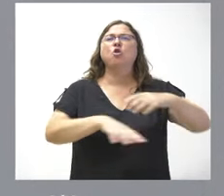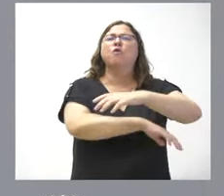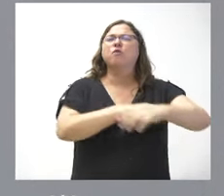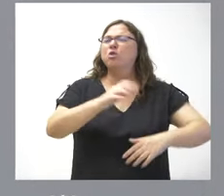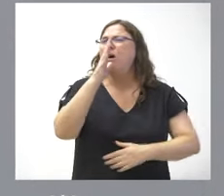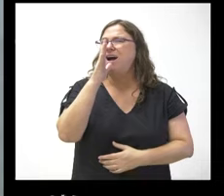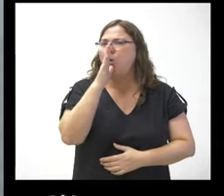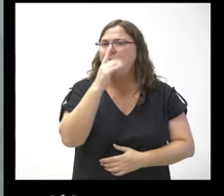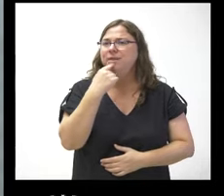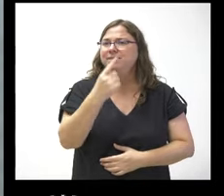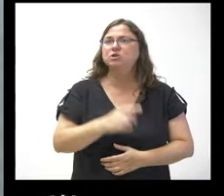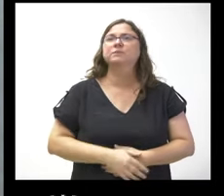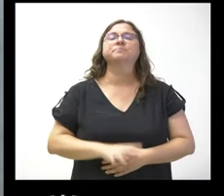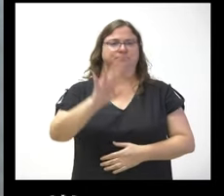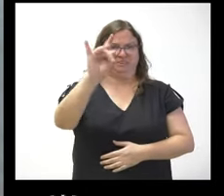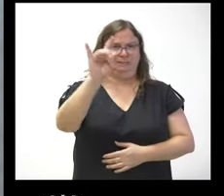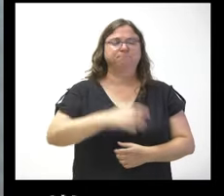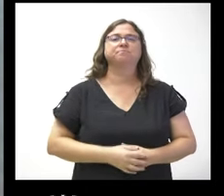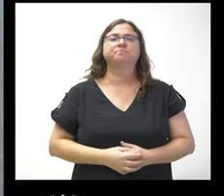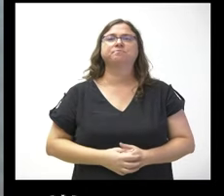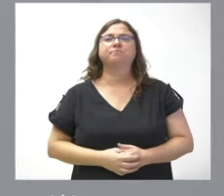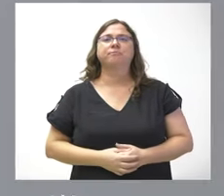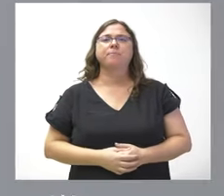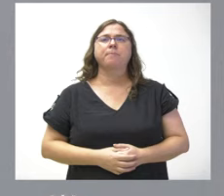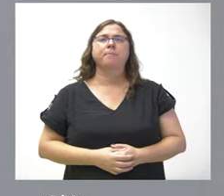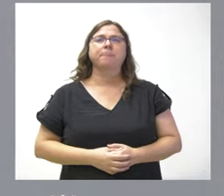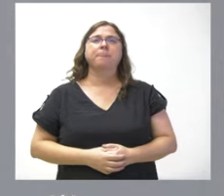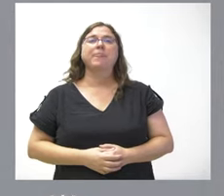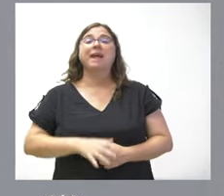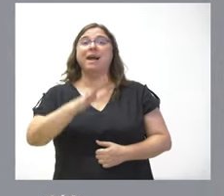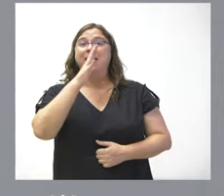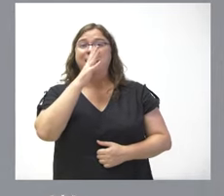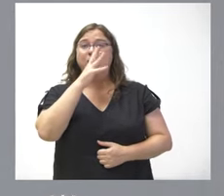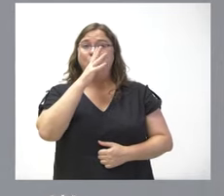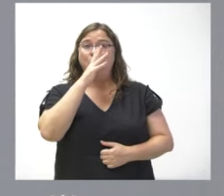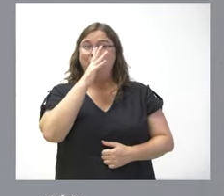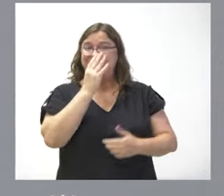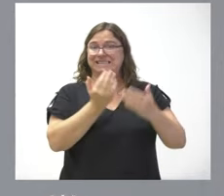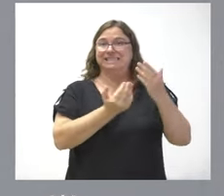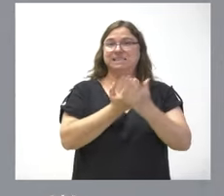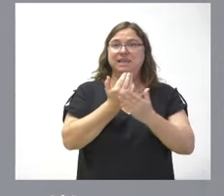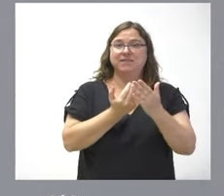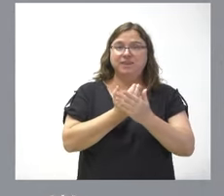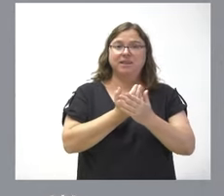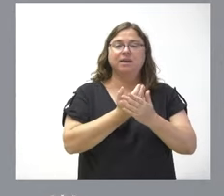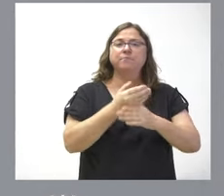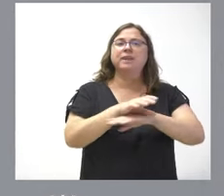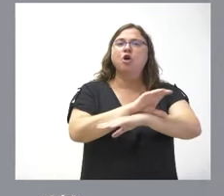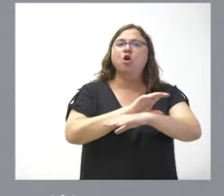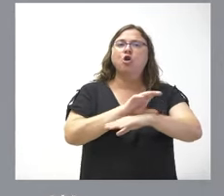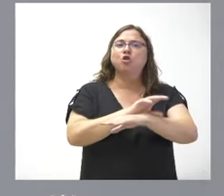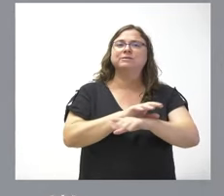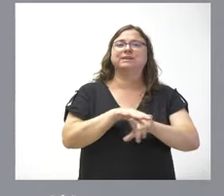agua habla usted sí sí eh habrá visto usted en estos días que el consejero de medio